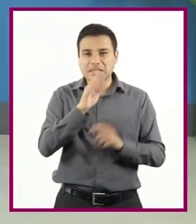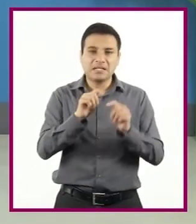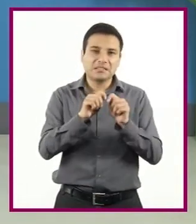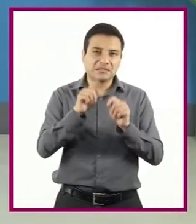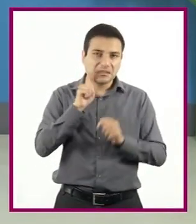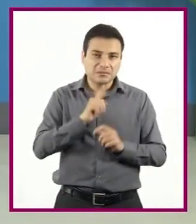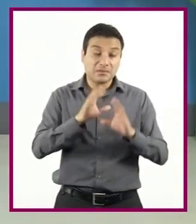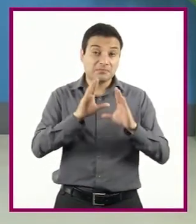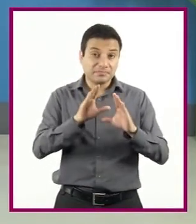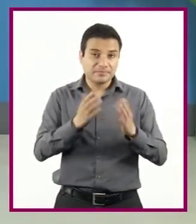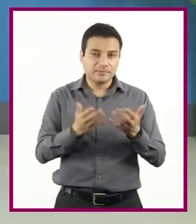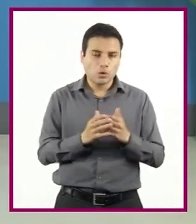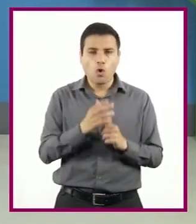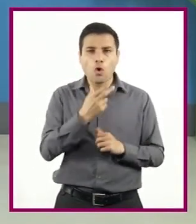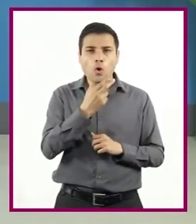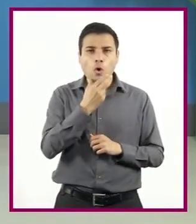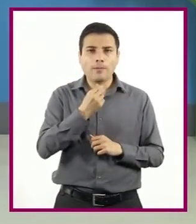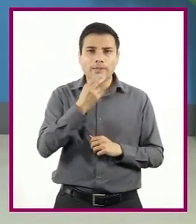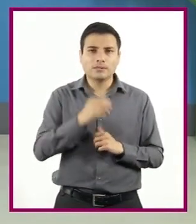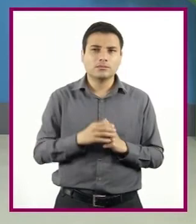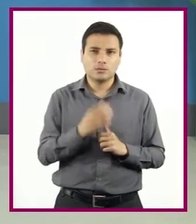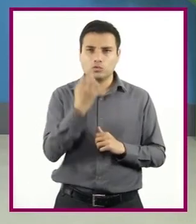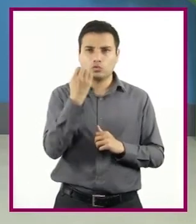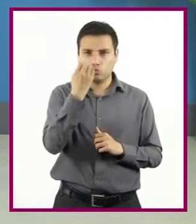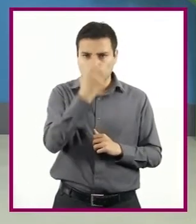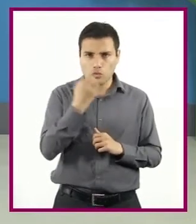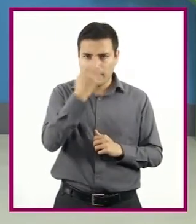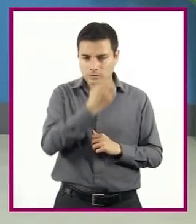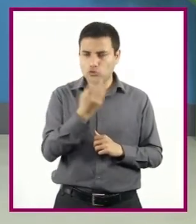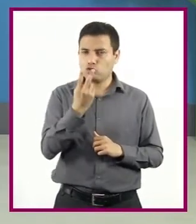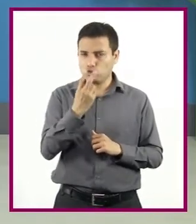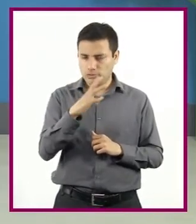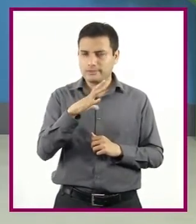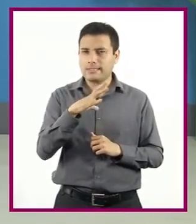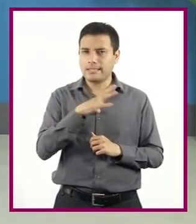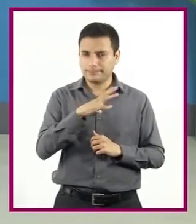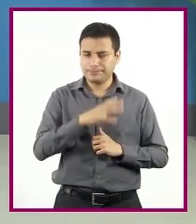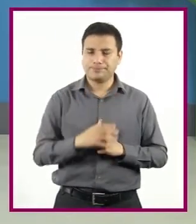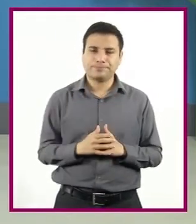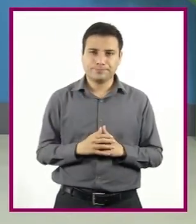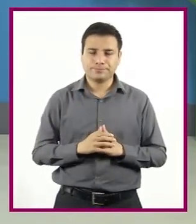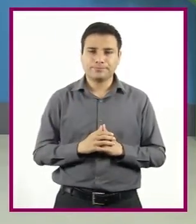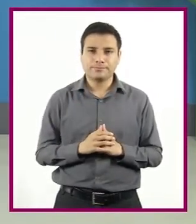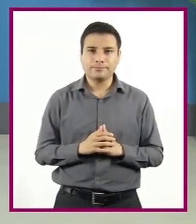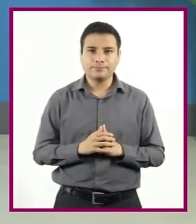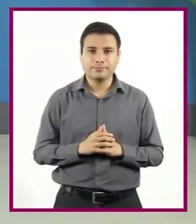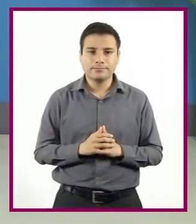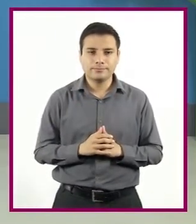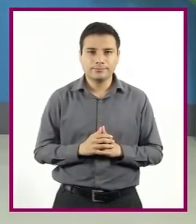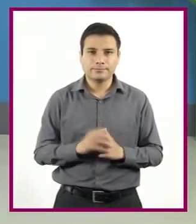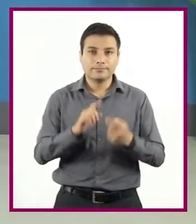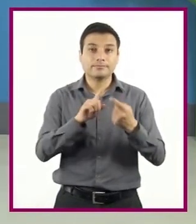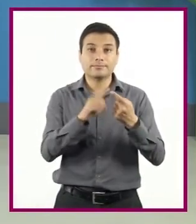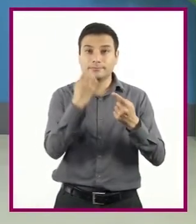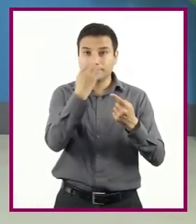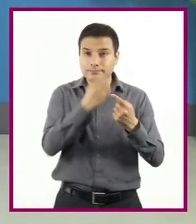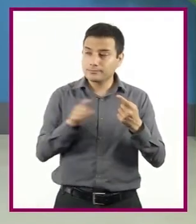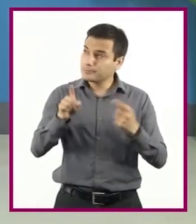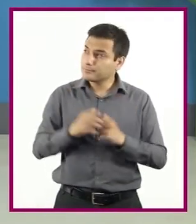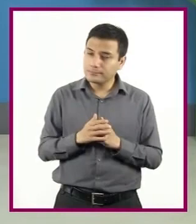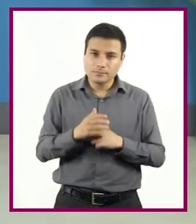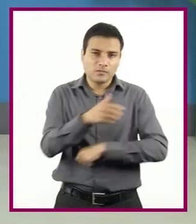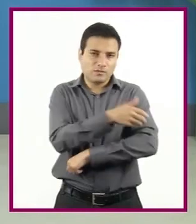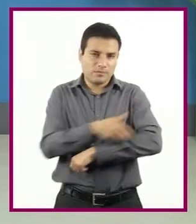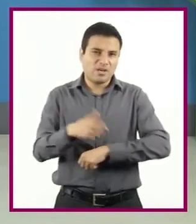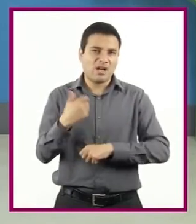los hombres iban a dos tipos de escuelas, dependiendo de su estrato social. El Calmecac para los hijos de